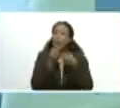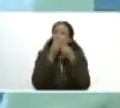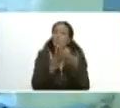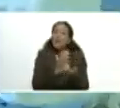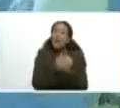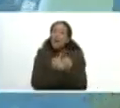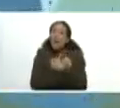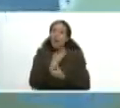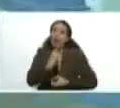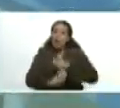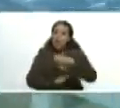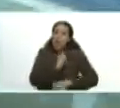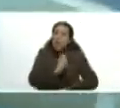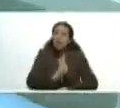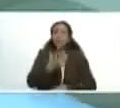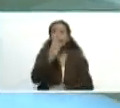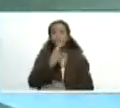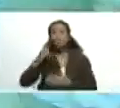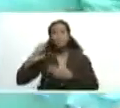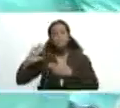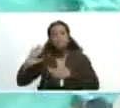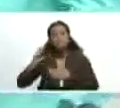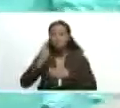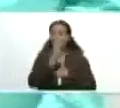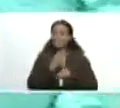de cariño y de compromiso.